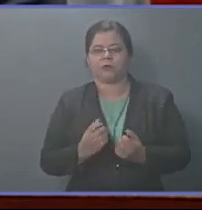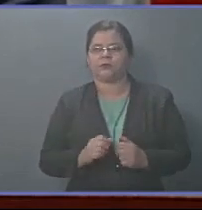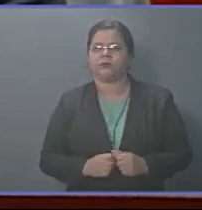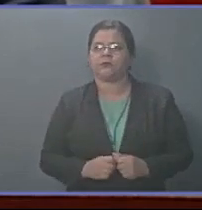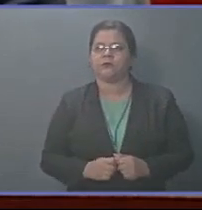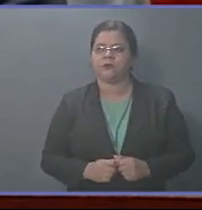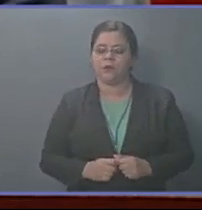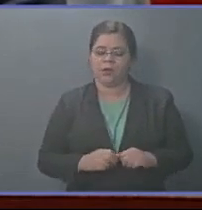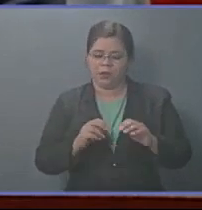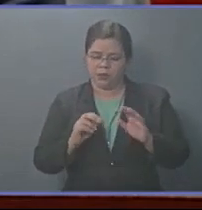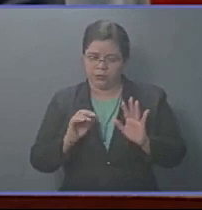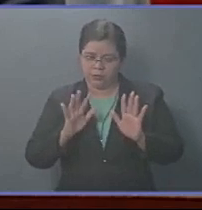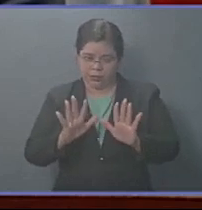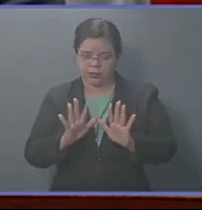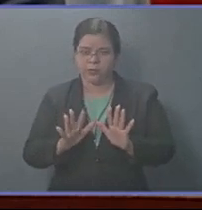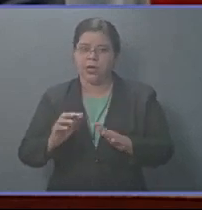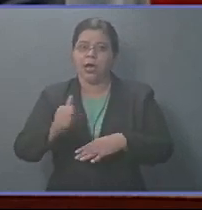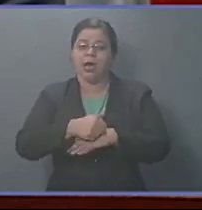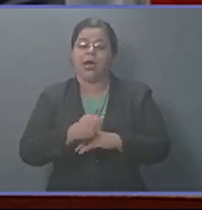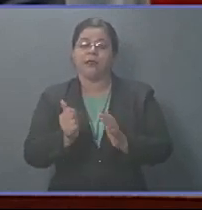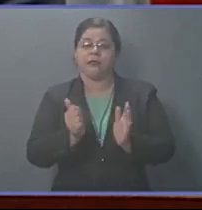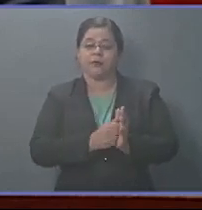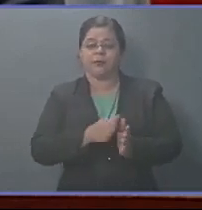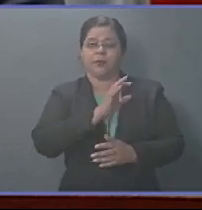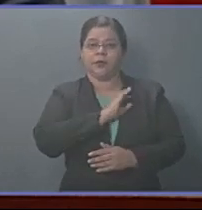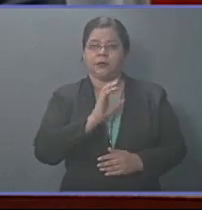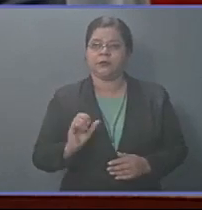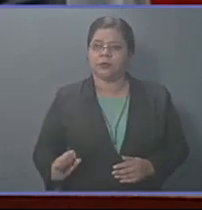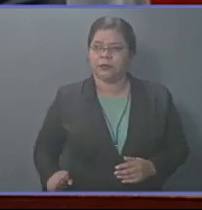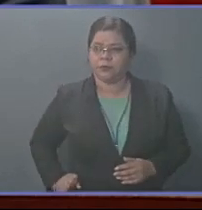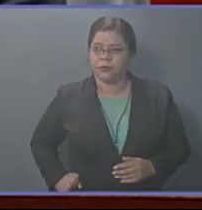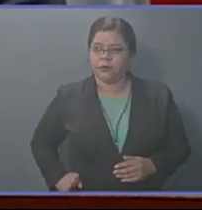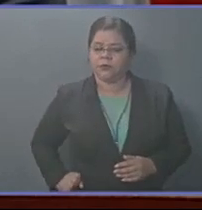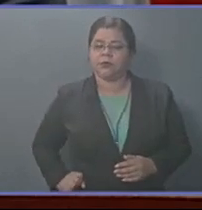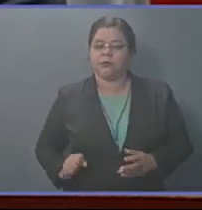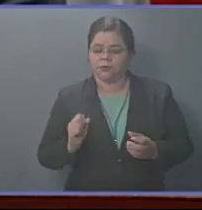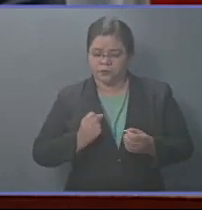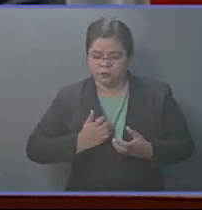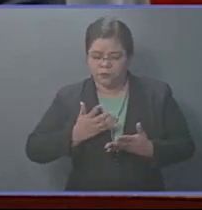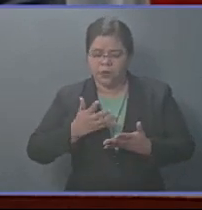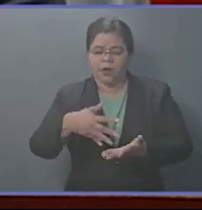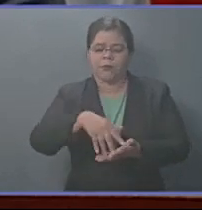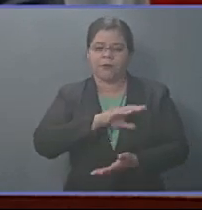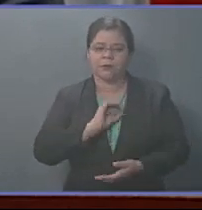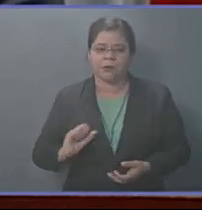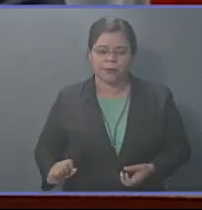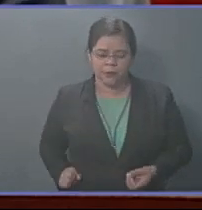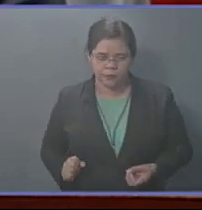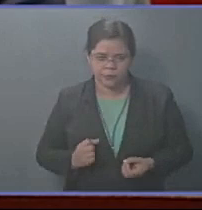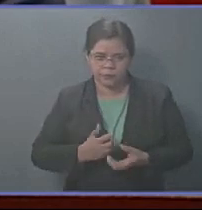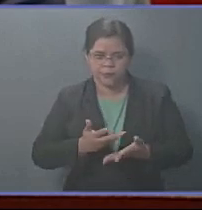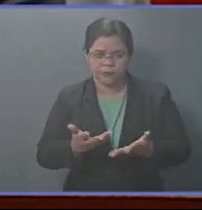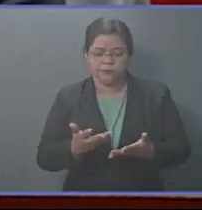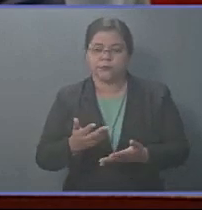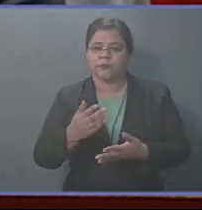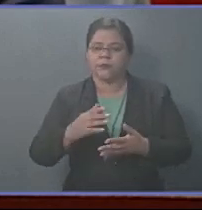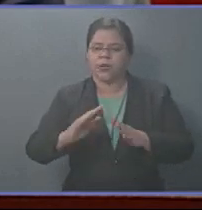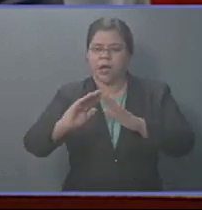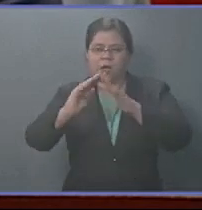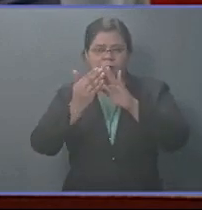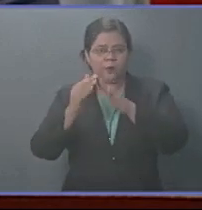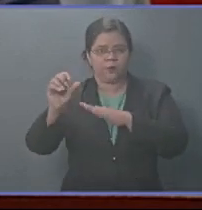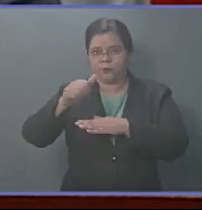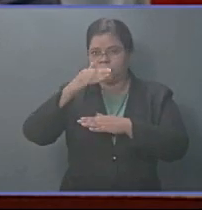decimos la asamblea legislativa de el salvador expresa al pueblo salvadoreño y a la comunidad